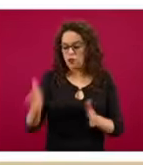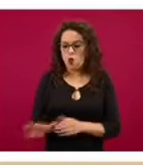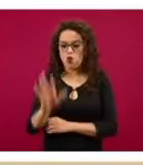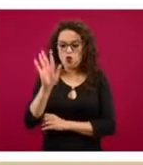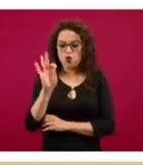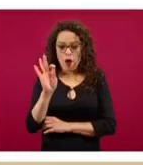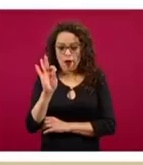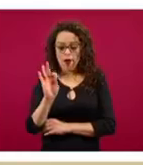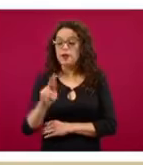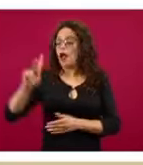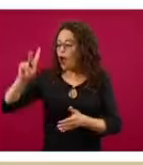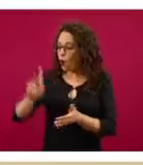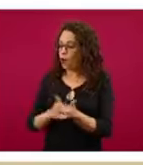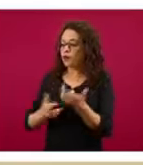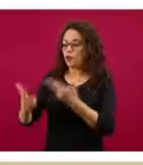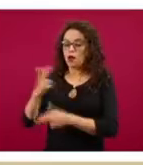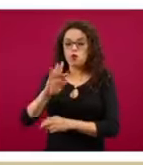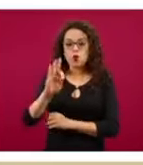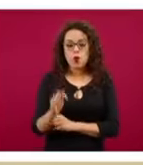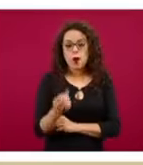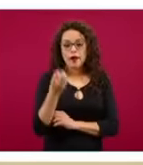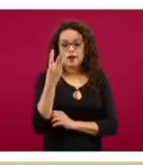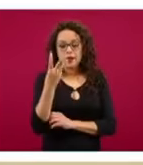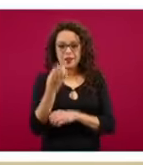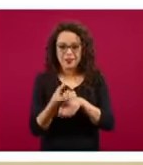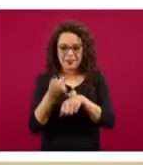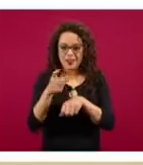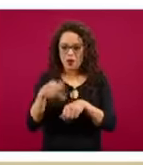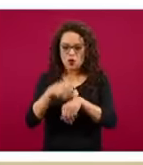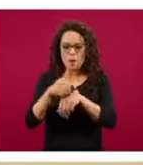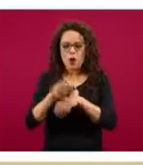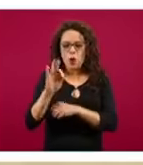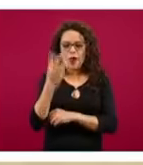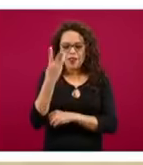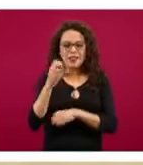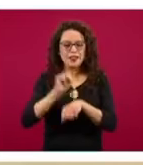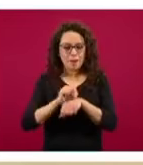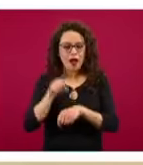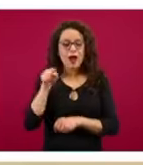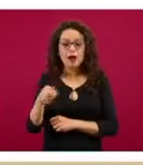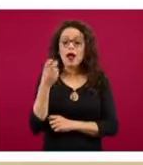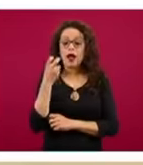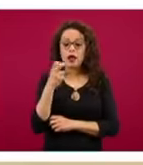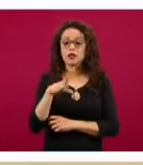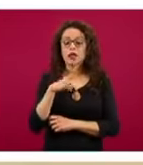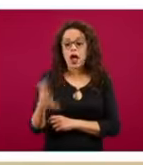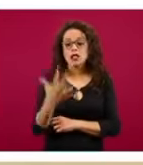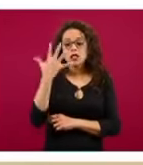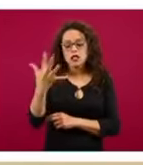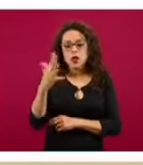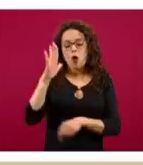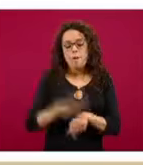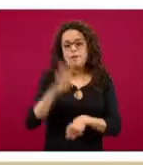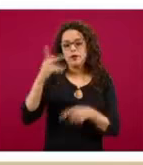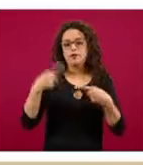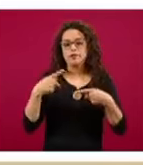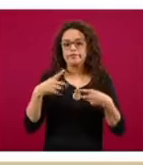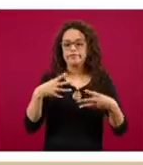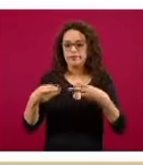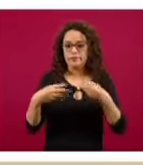semana 43 5 brotes a nivel nacional, y posterior a esta o en las últimas 3 semanas se ha